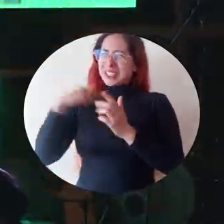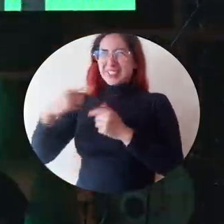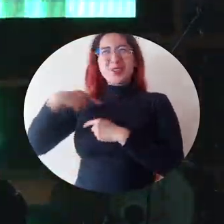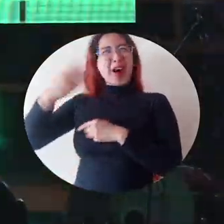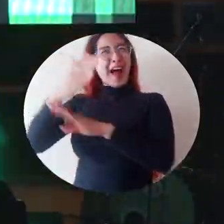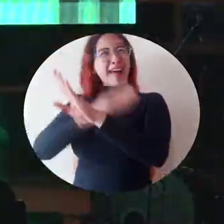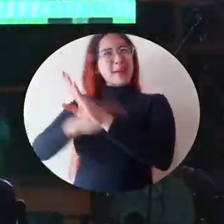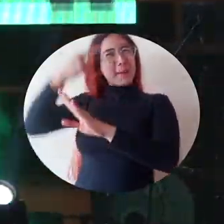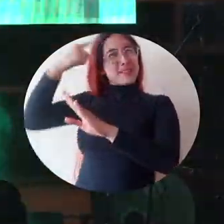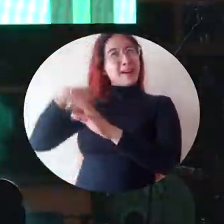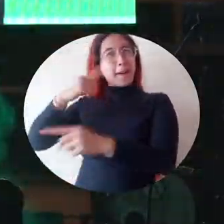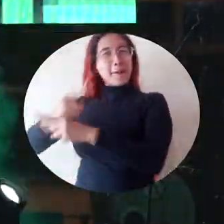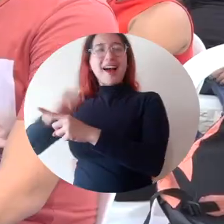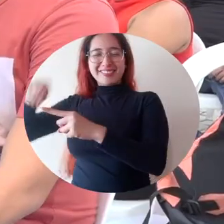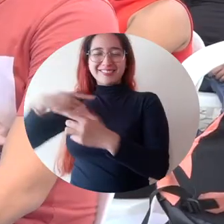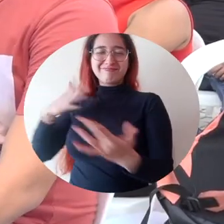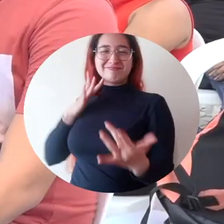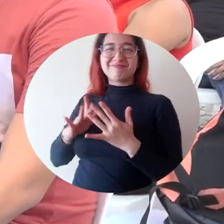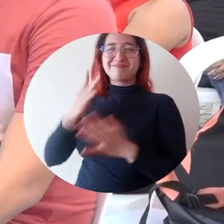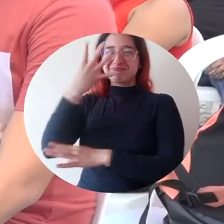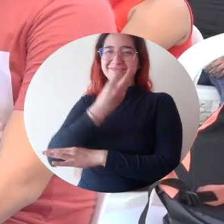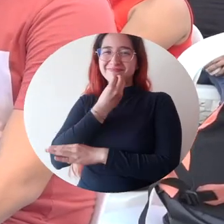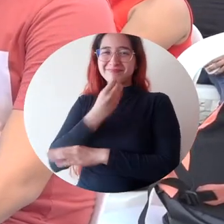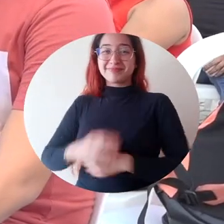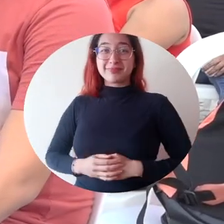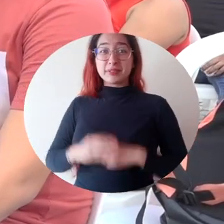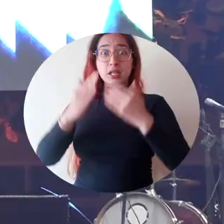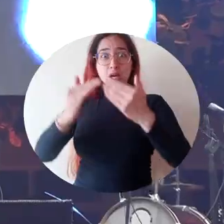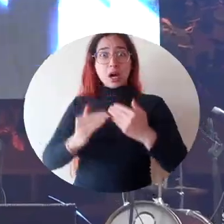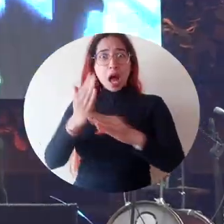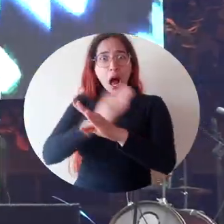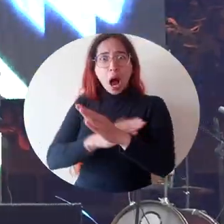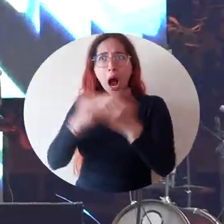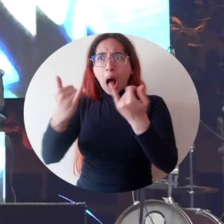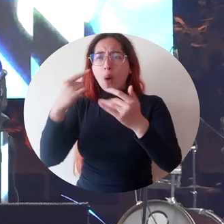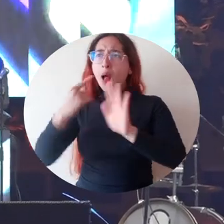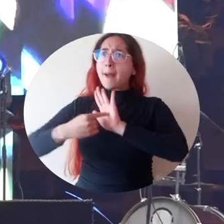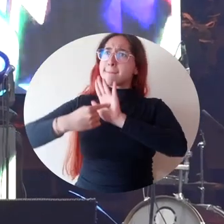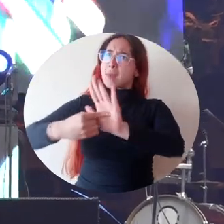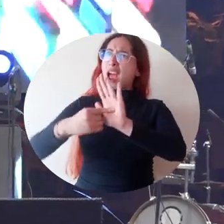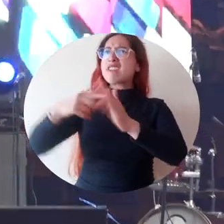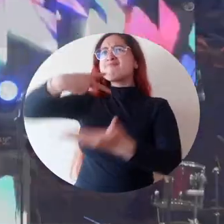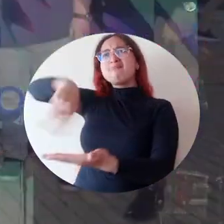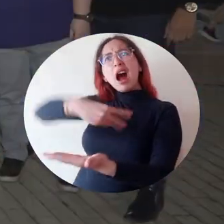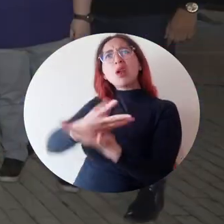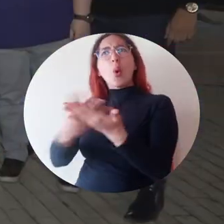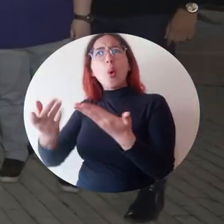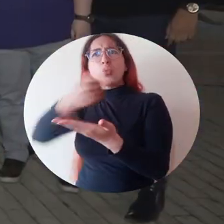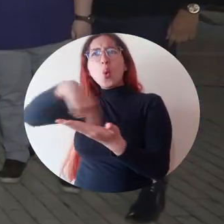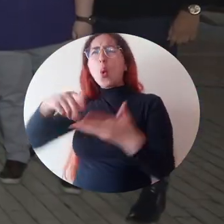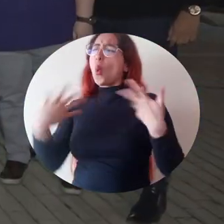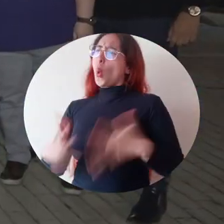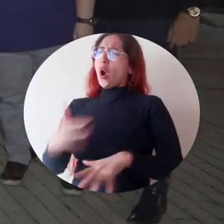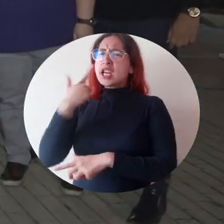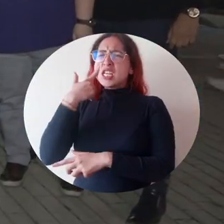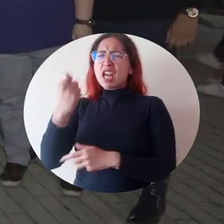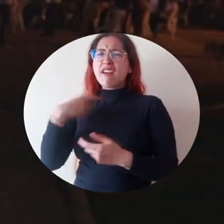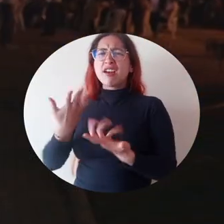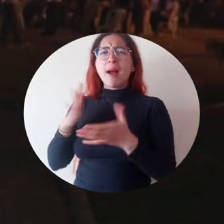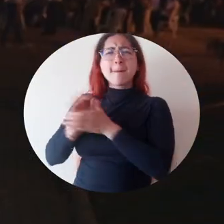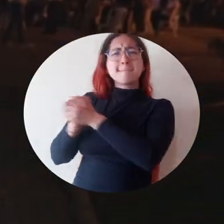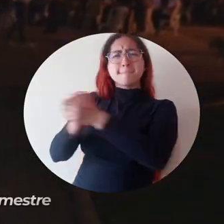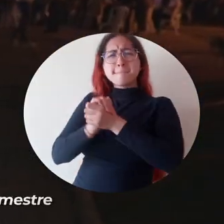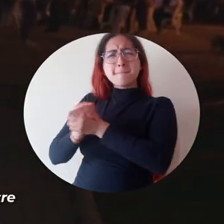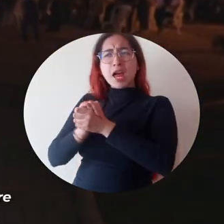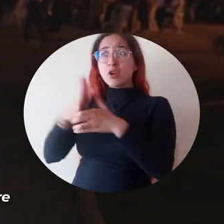la verdad. Este show de bienvenida me parece algo súper divertido, chévere para estar con amigos o con los nuevos compañeros